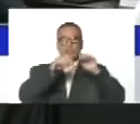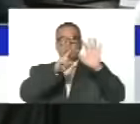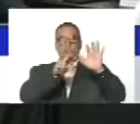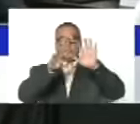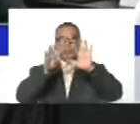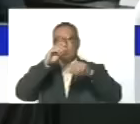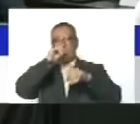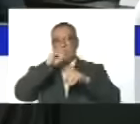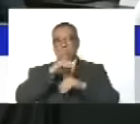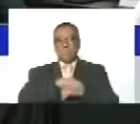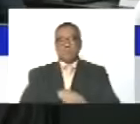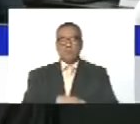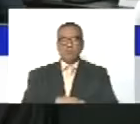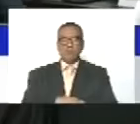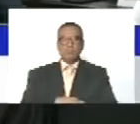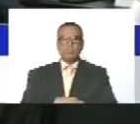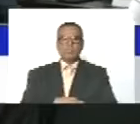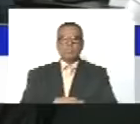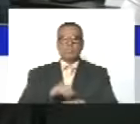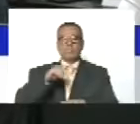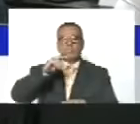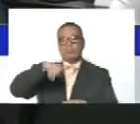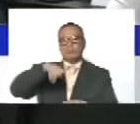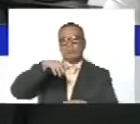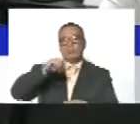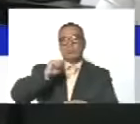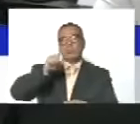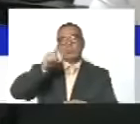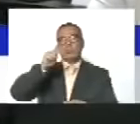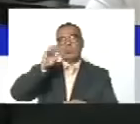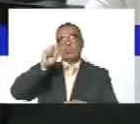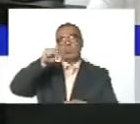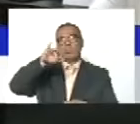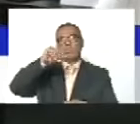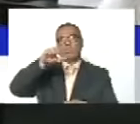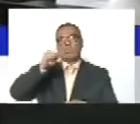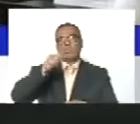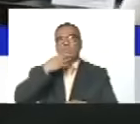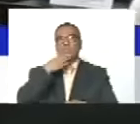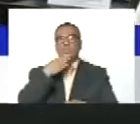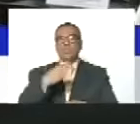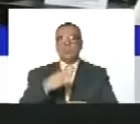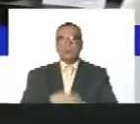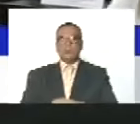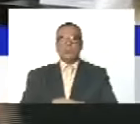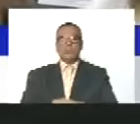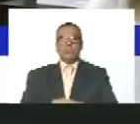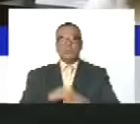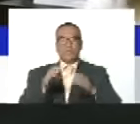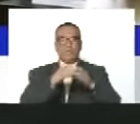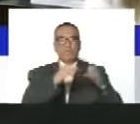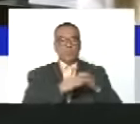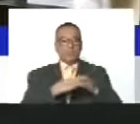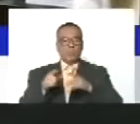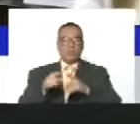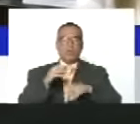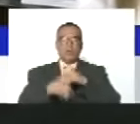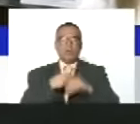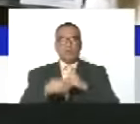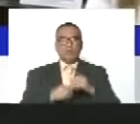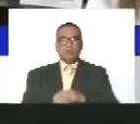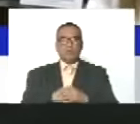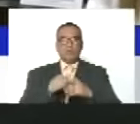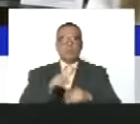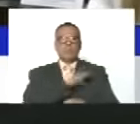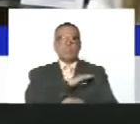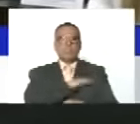79 años, Palestina, solicitando a los organismos que conforman el